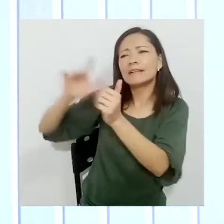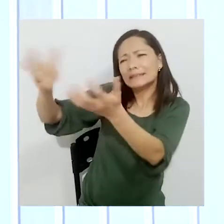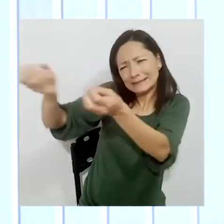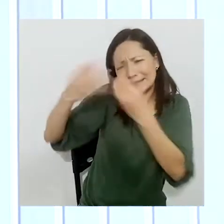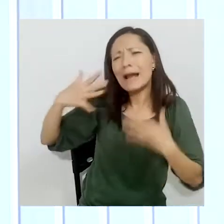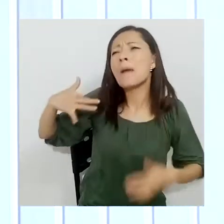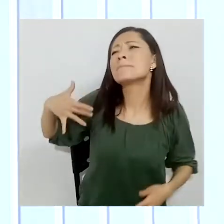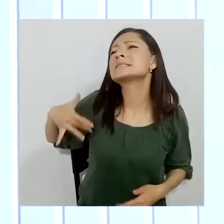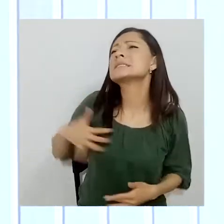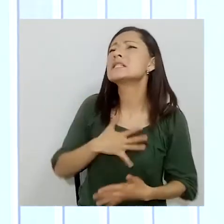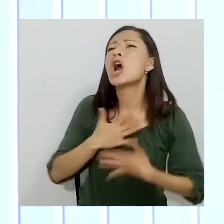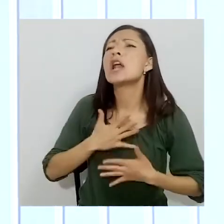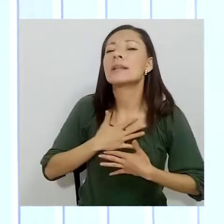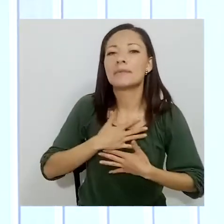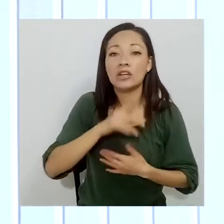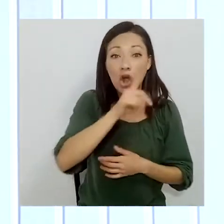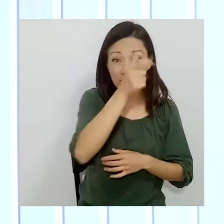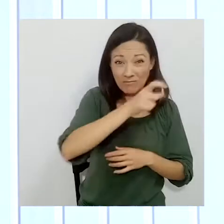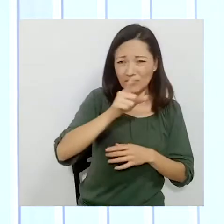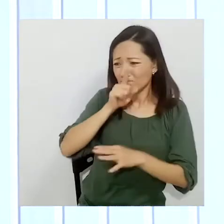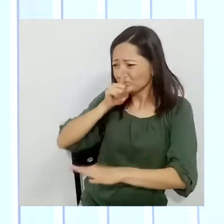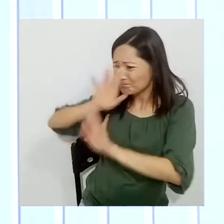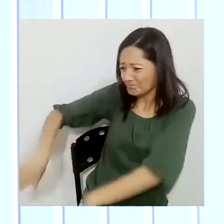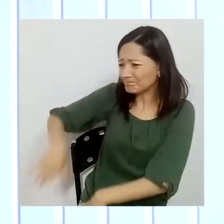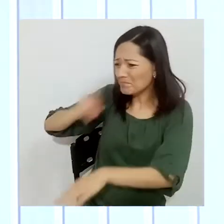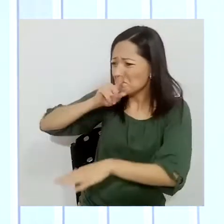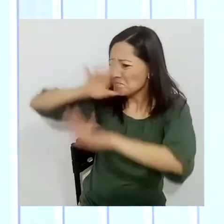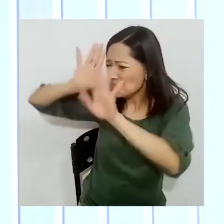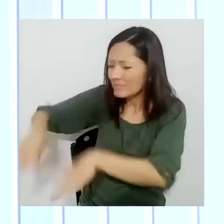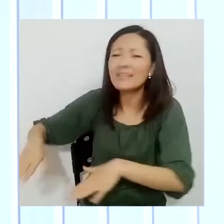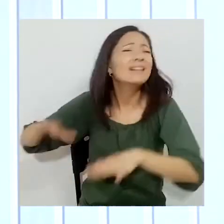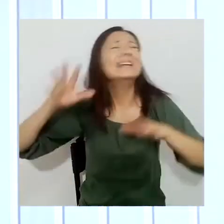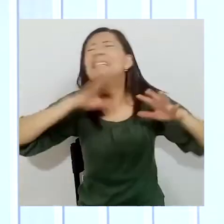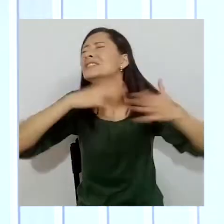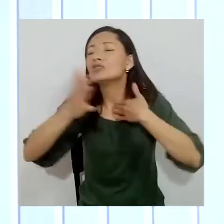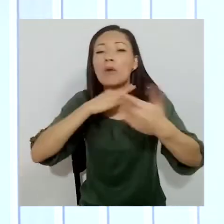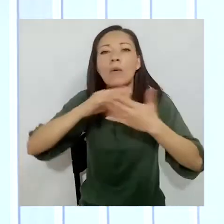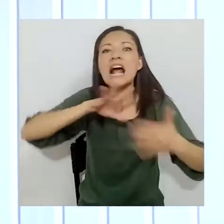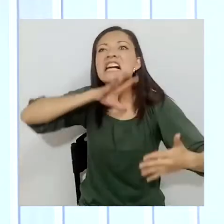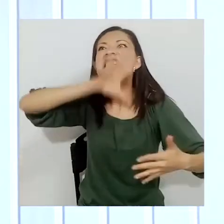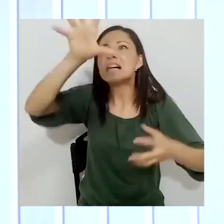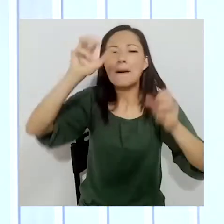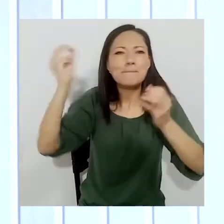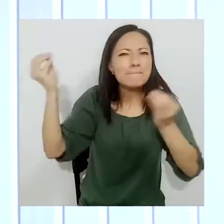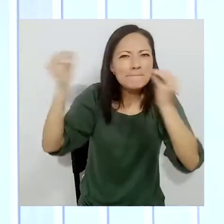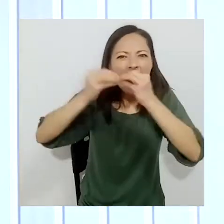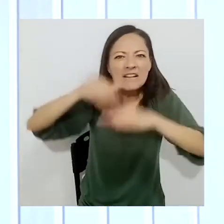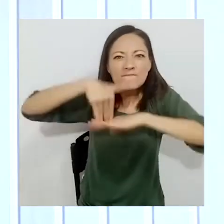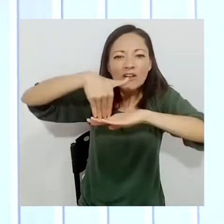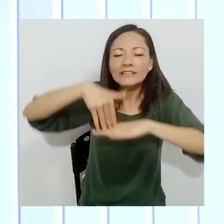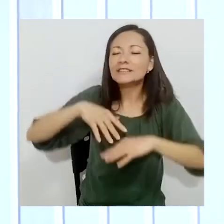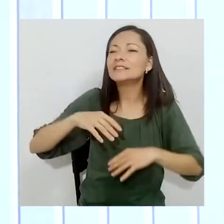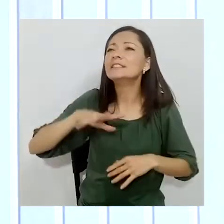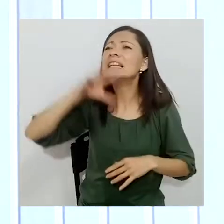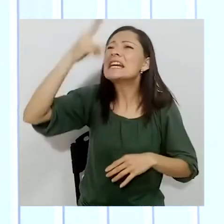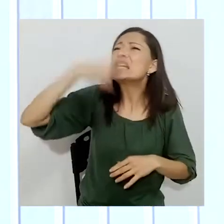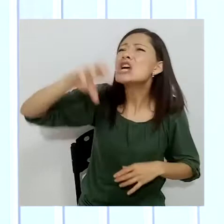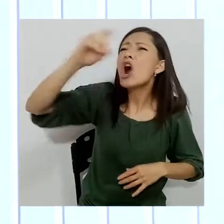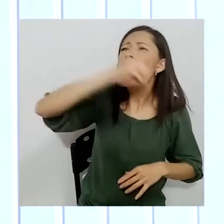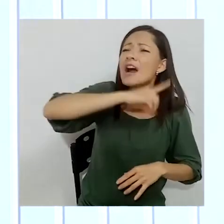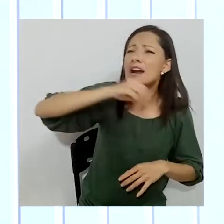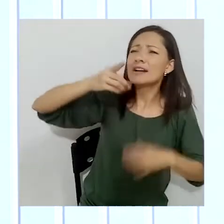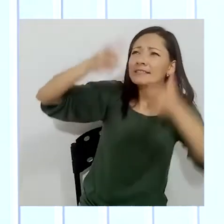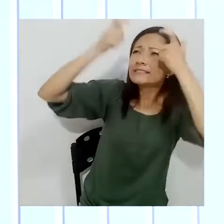que callase, pero él clamaba mucho más, Hijo de David, ten misericordia de mí.